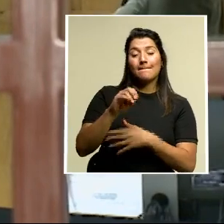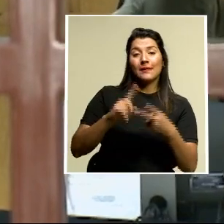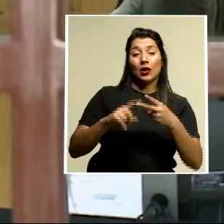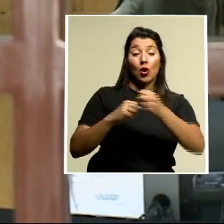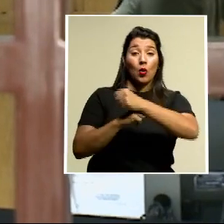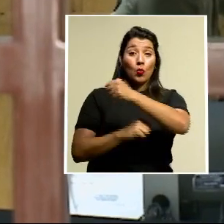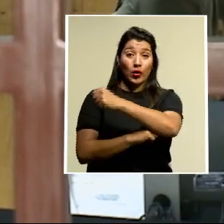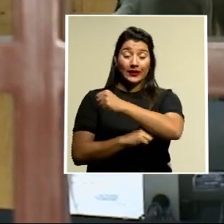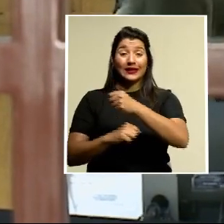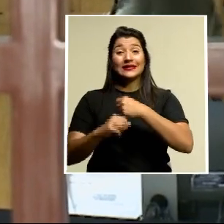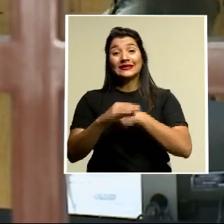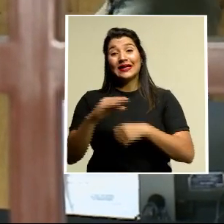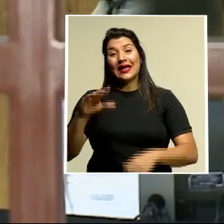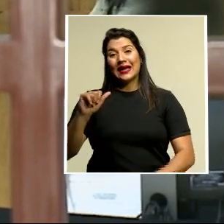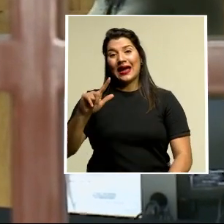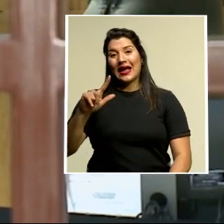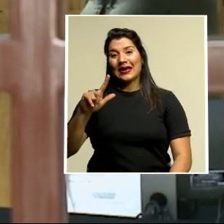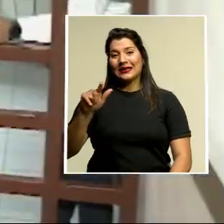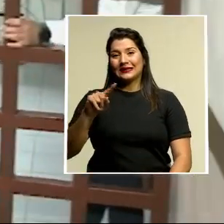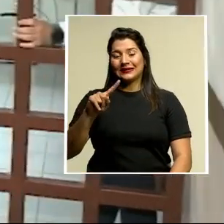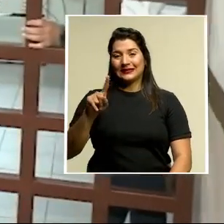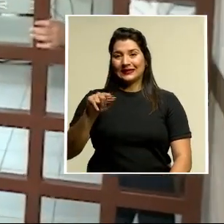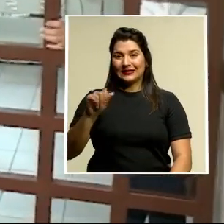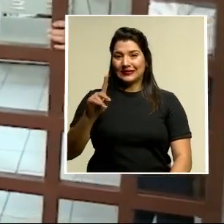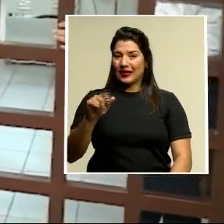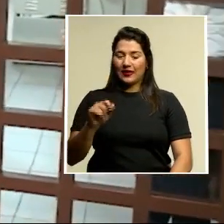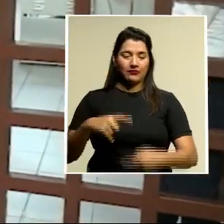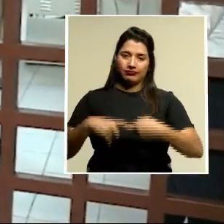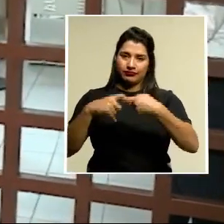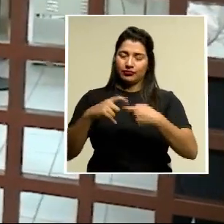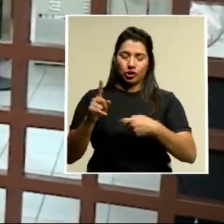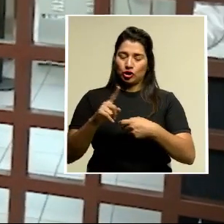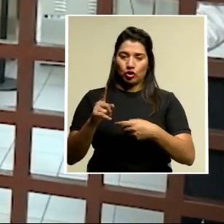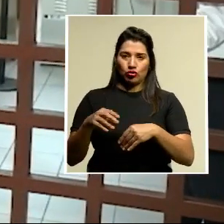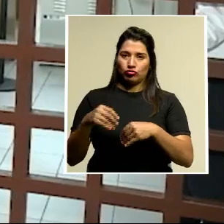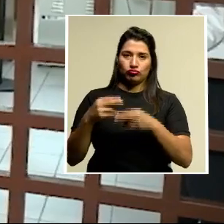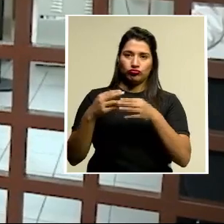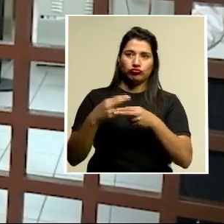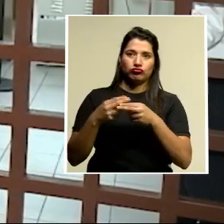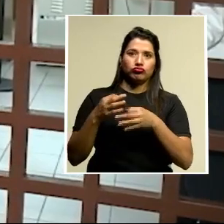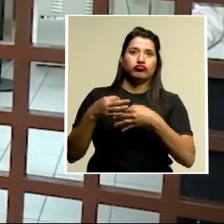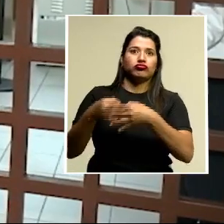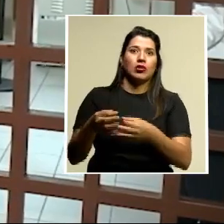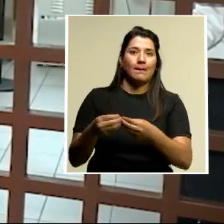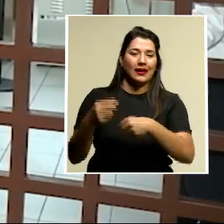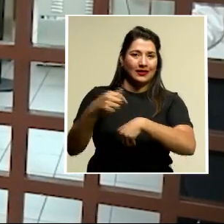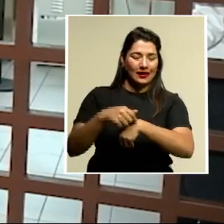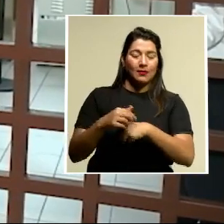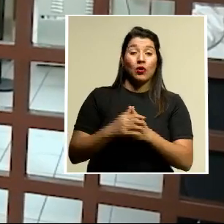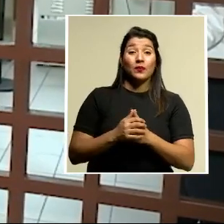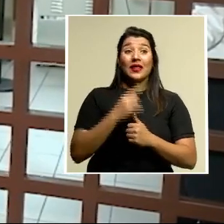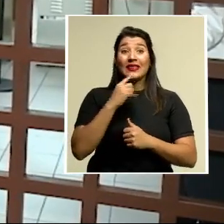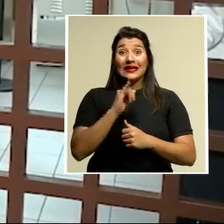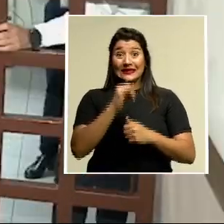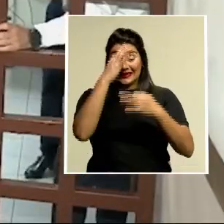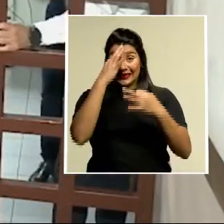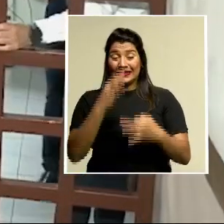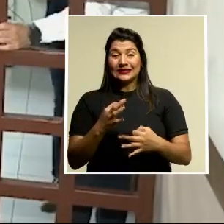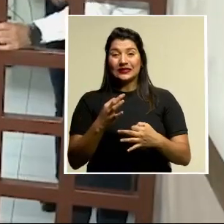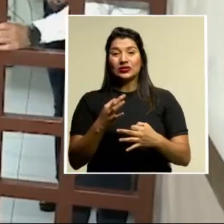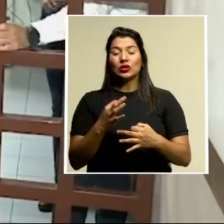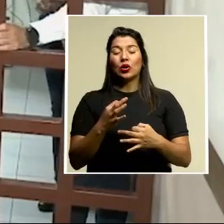tal y como lo dio a conocer Costa Rica Noticias desde ayer jueves. Este proceso se realiza con el resto de personas vinculadas en este